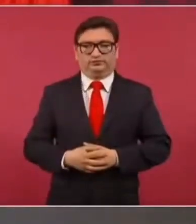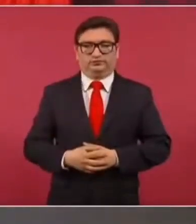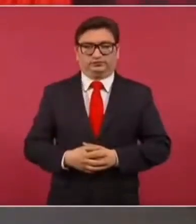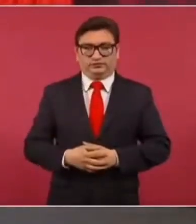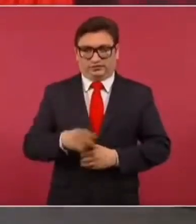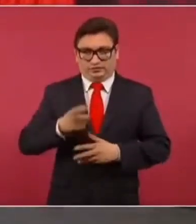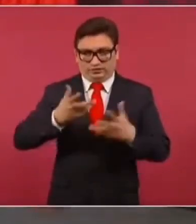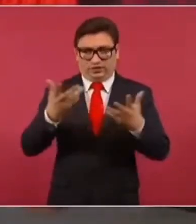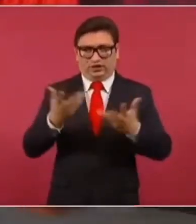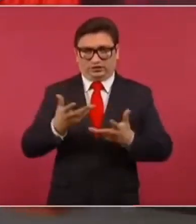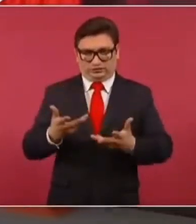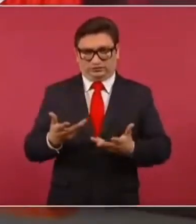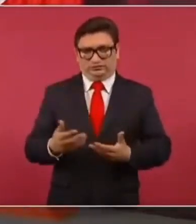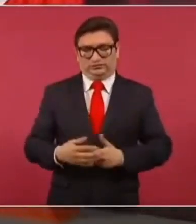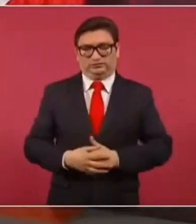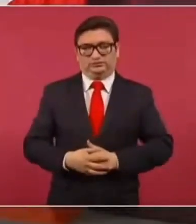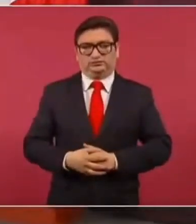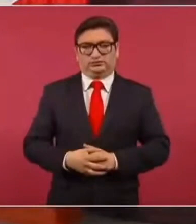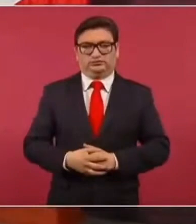que actúe.